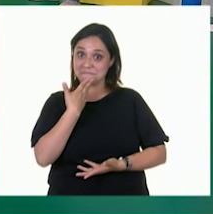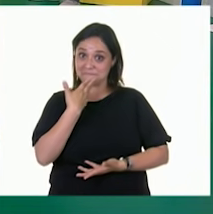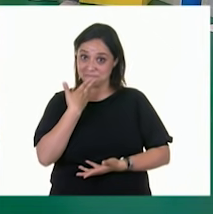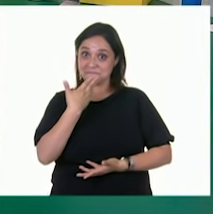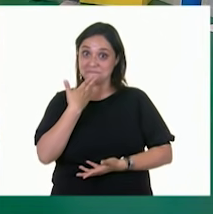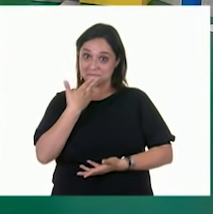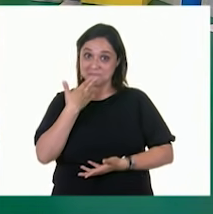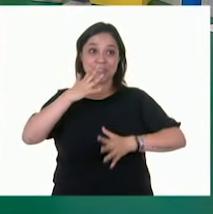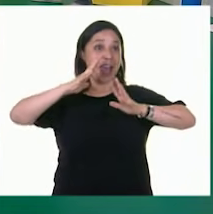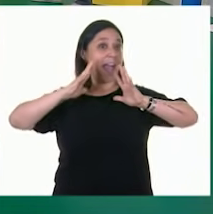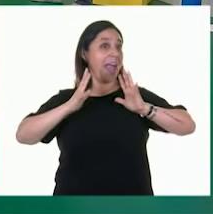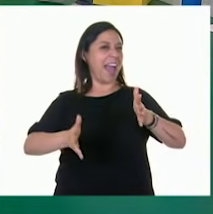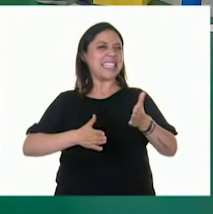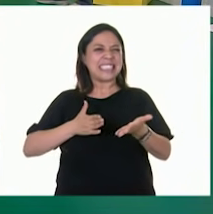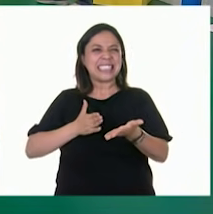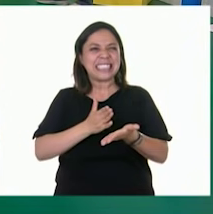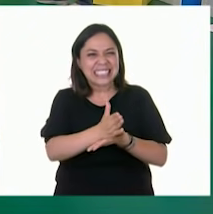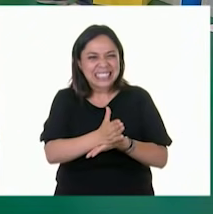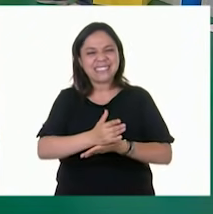el camino.